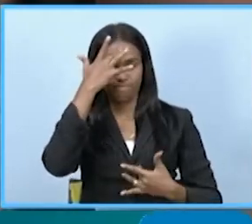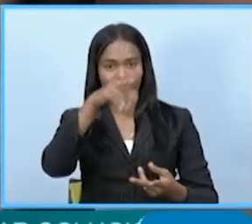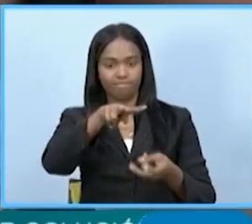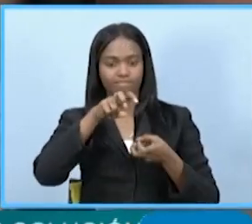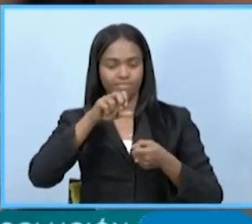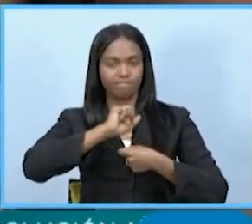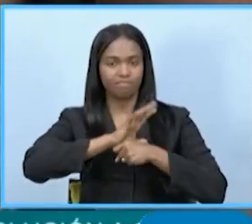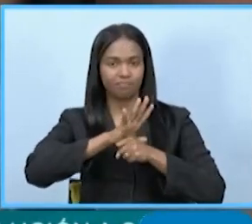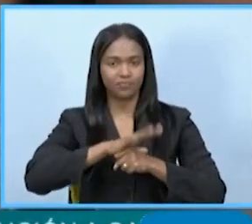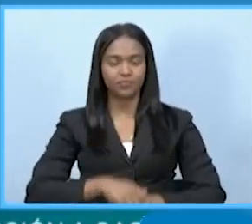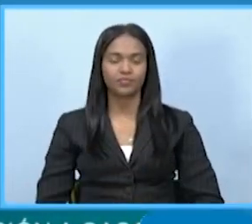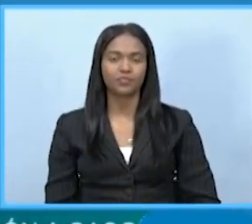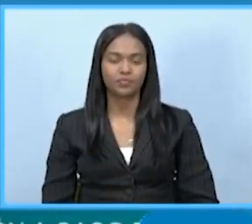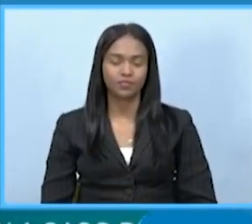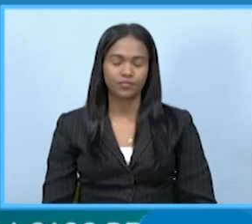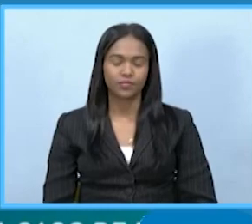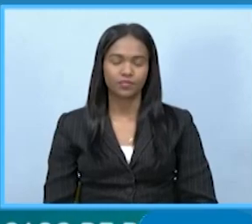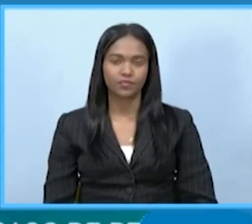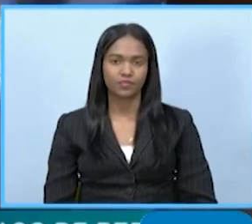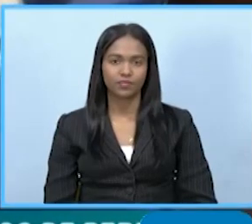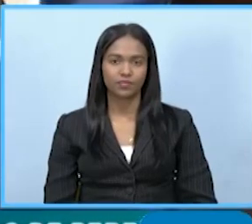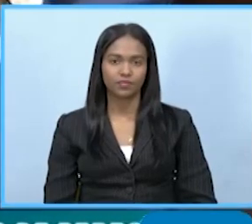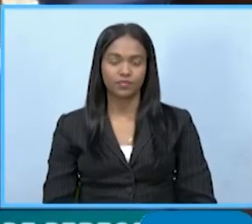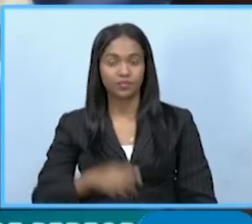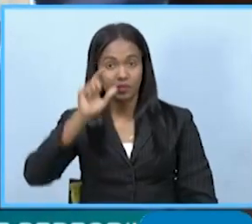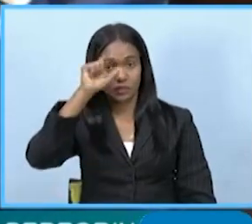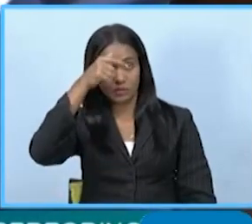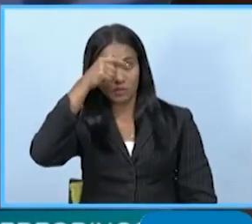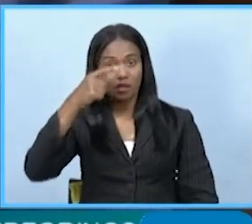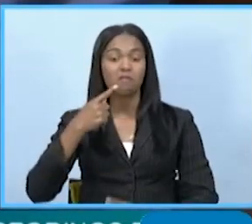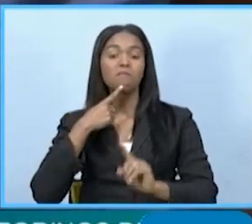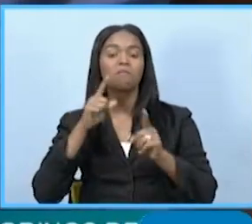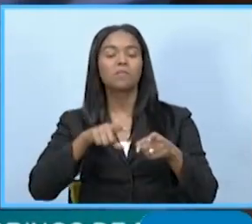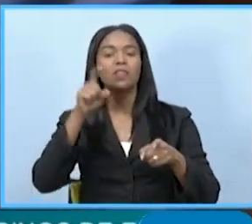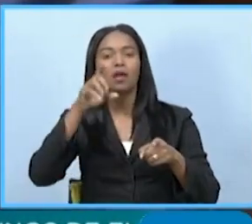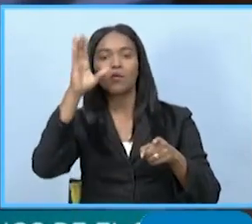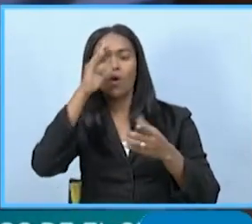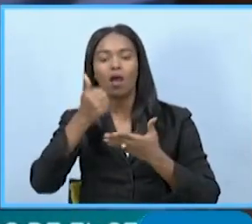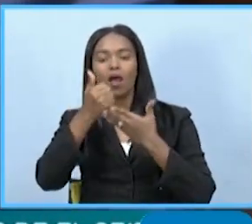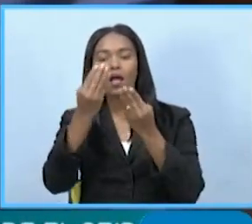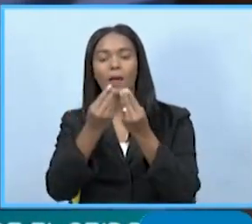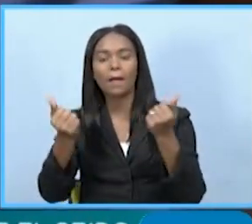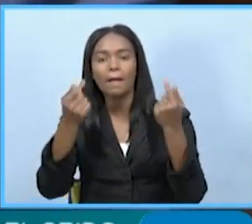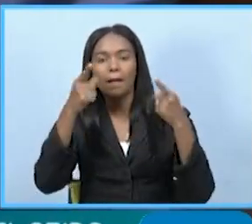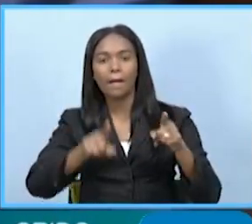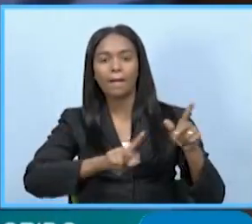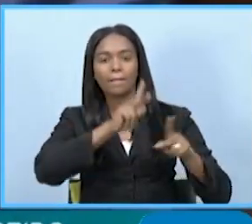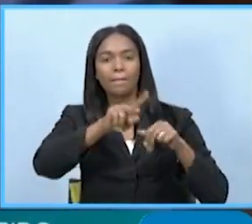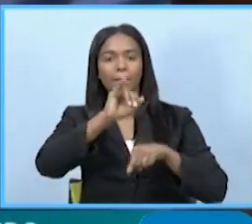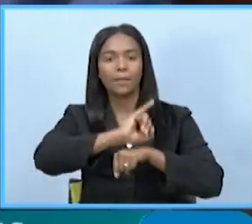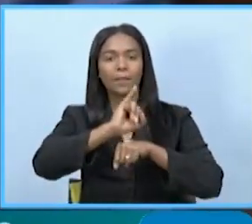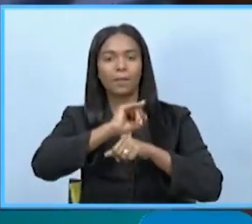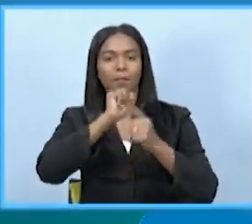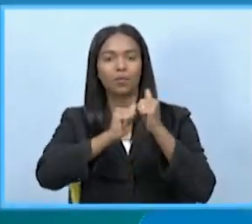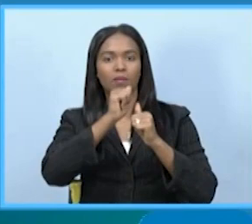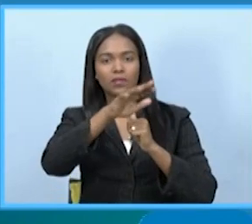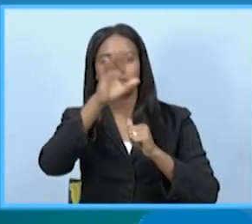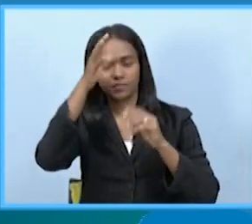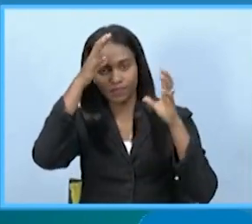con COVID-19. Gobierno autoriza buscar solución a caso de peregrinos del Ceibo.